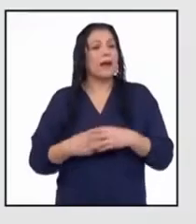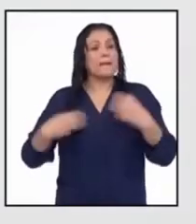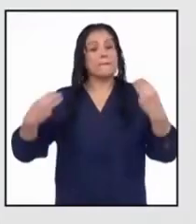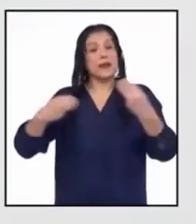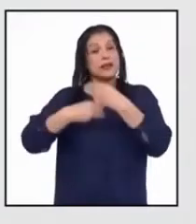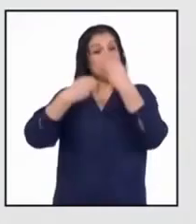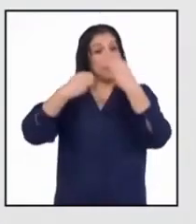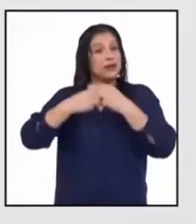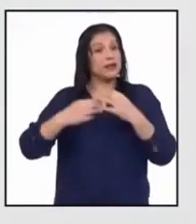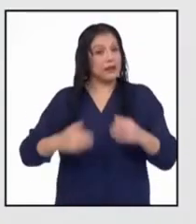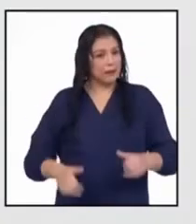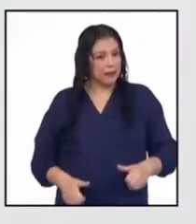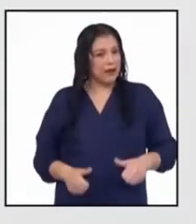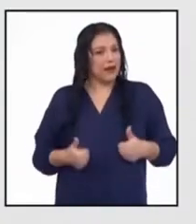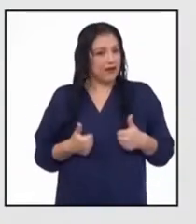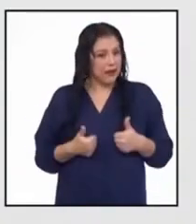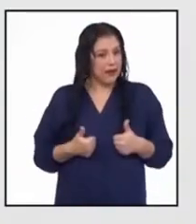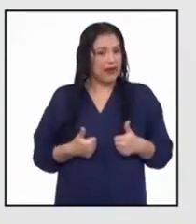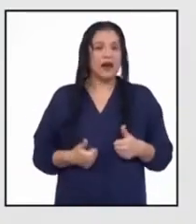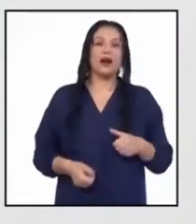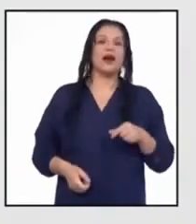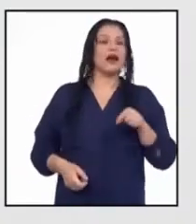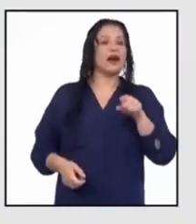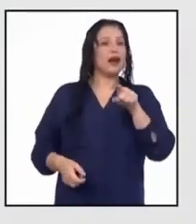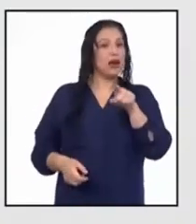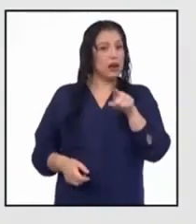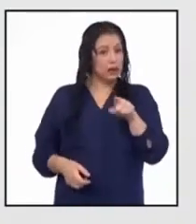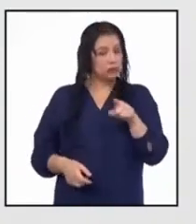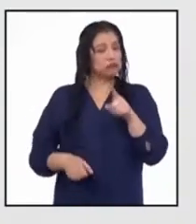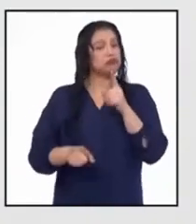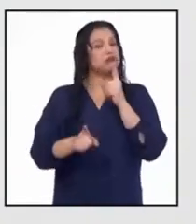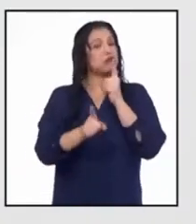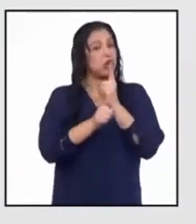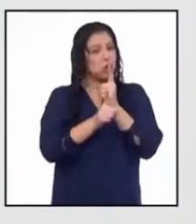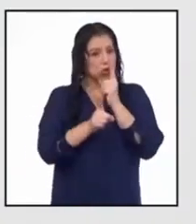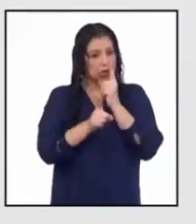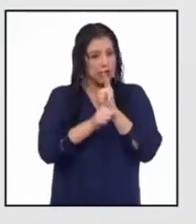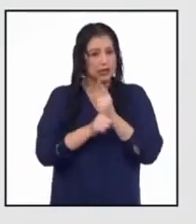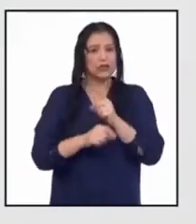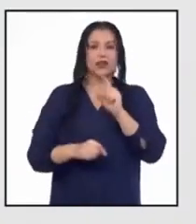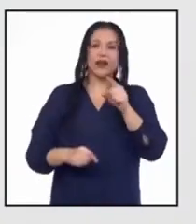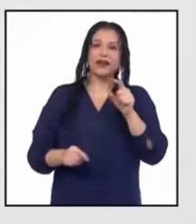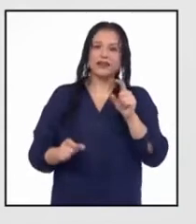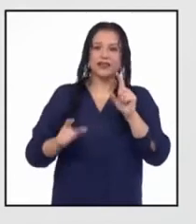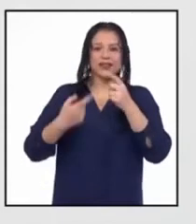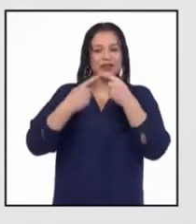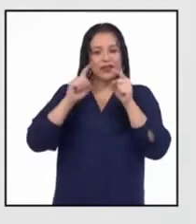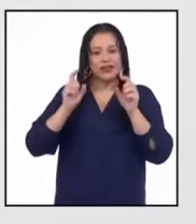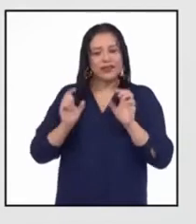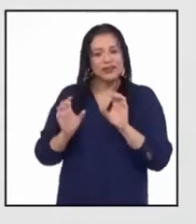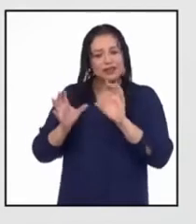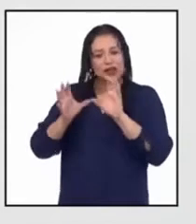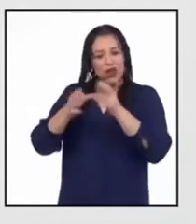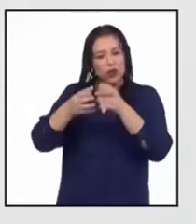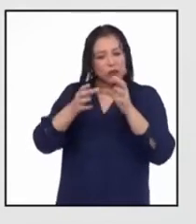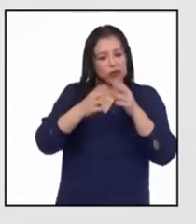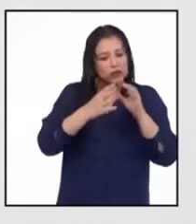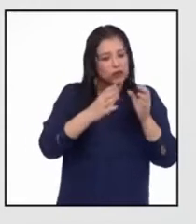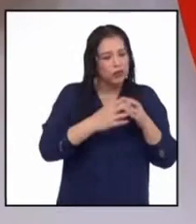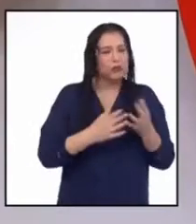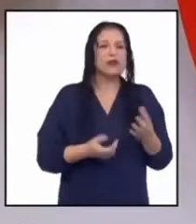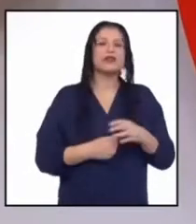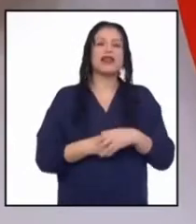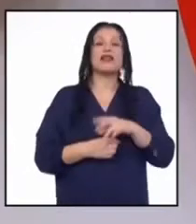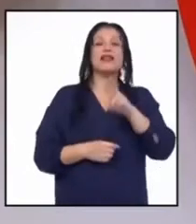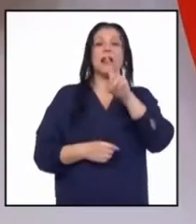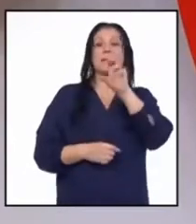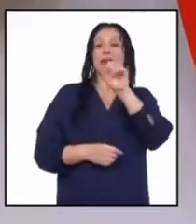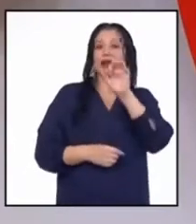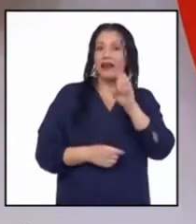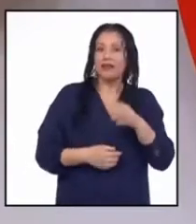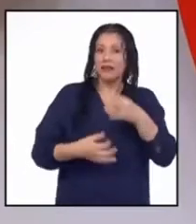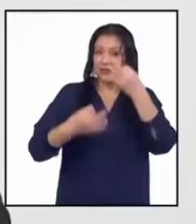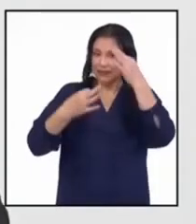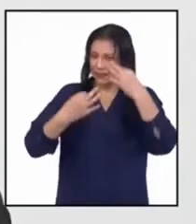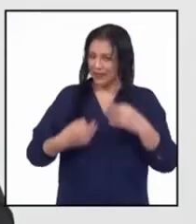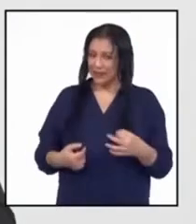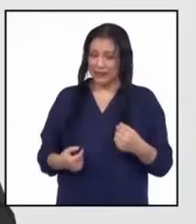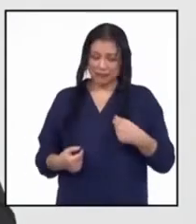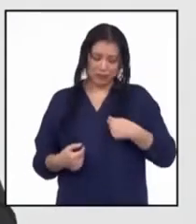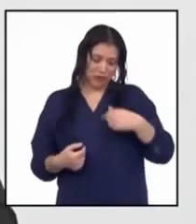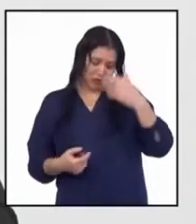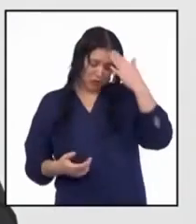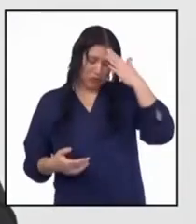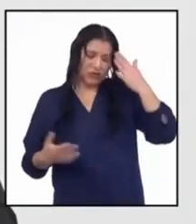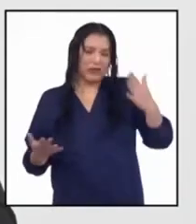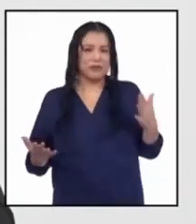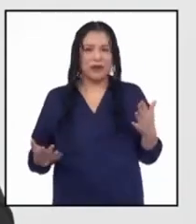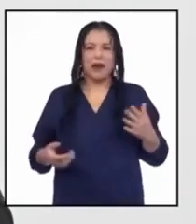Paj. Junior estaba en lo correcto. Esa es la clasificación de las variables estadísticas. El que sabe, sabe. Me